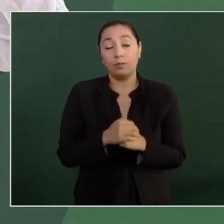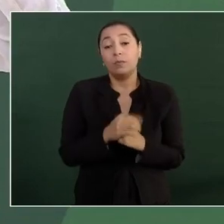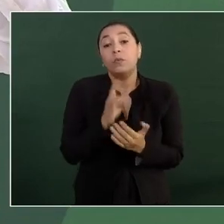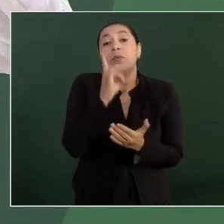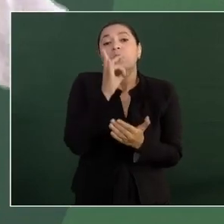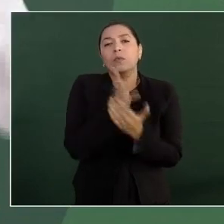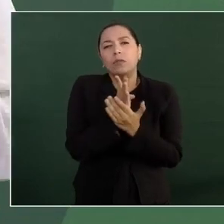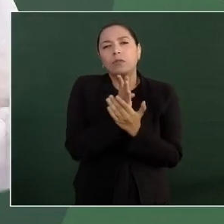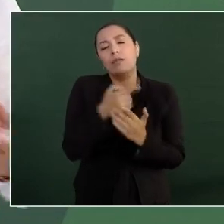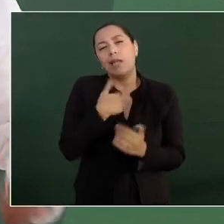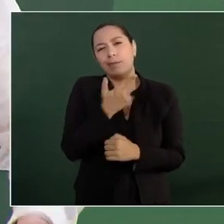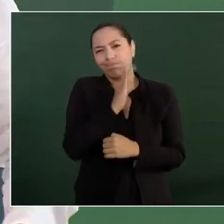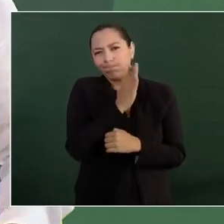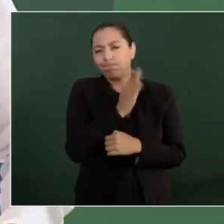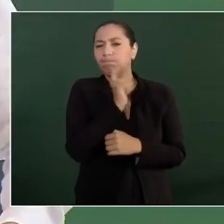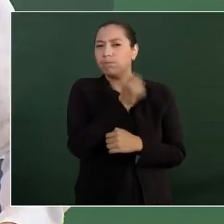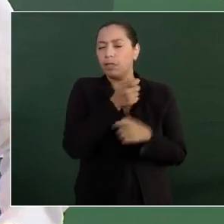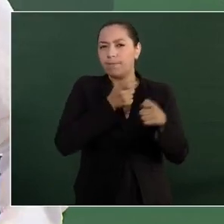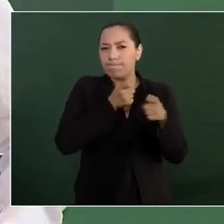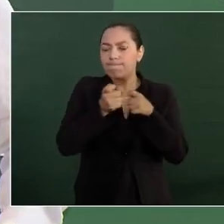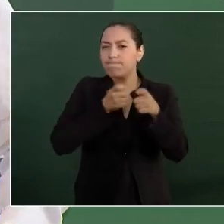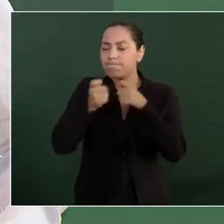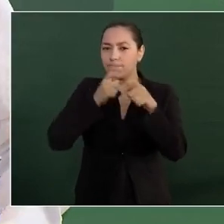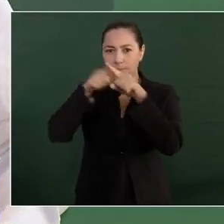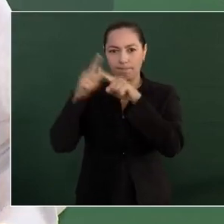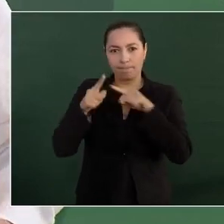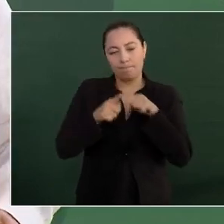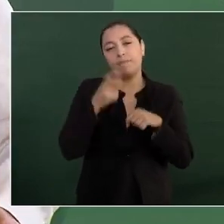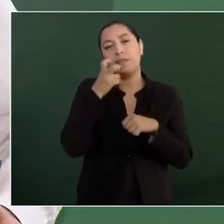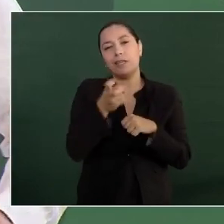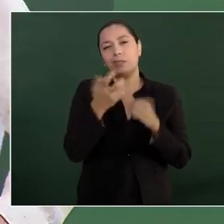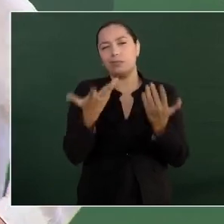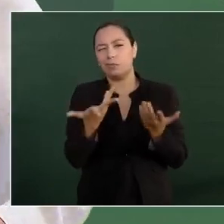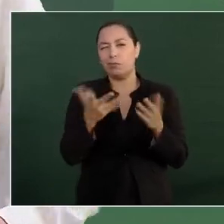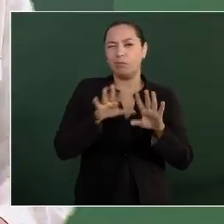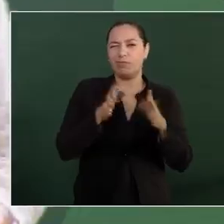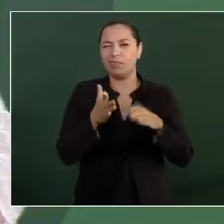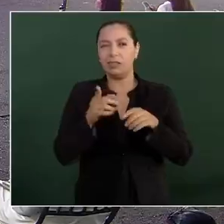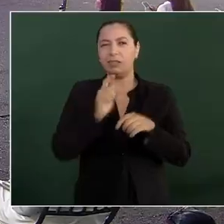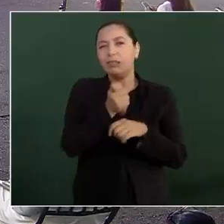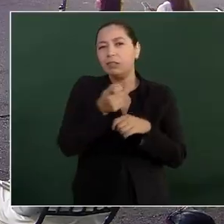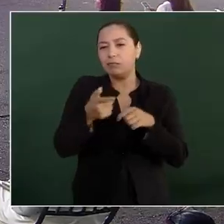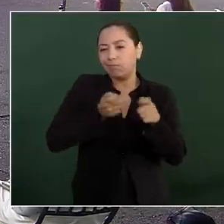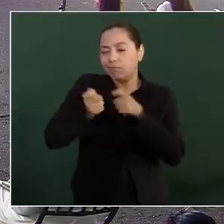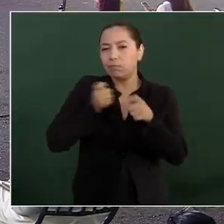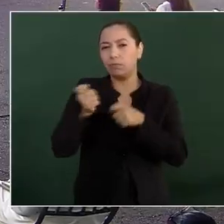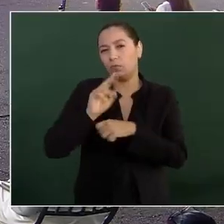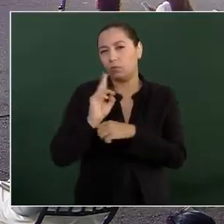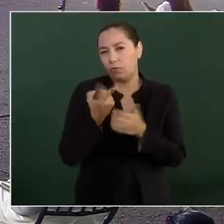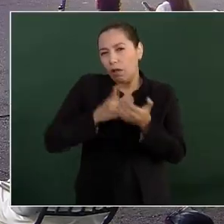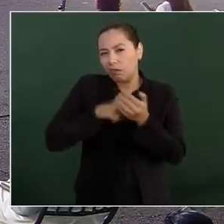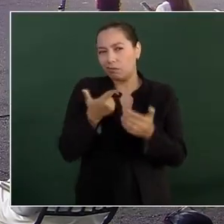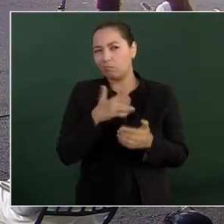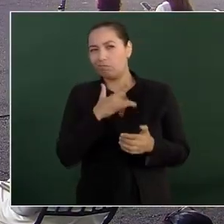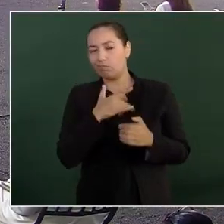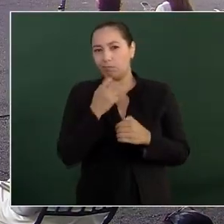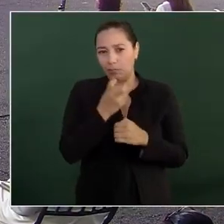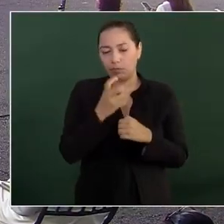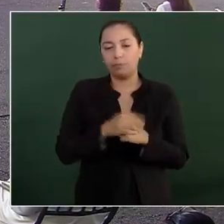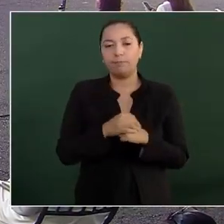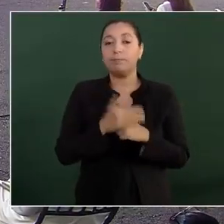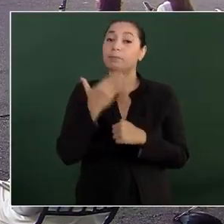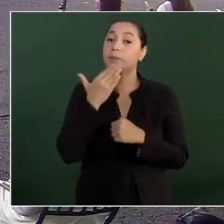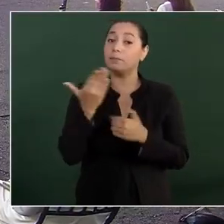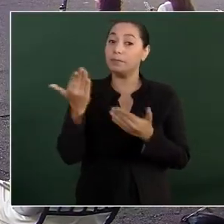quienes dirigen y han enturbiado el manejo de la universidad. Muchas gracias, presidente, y muy bienvenidos todos, todas. Muchas